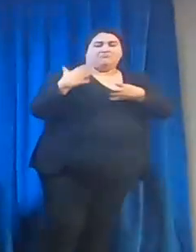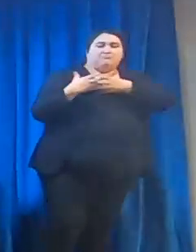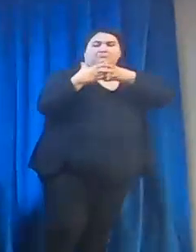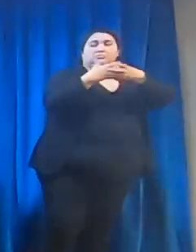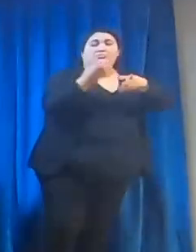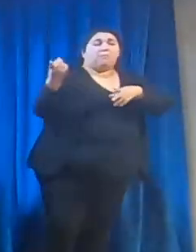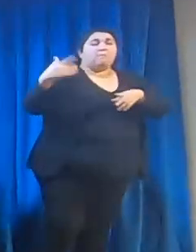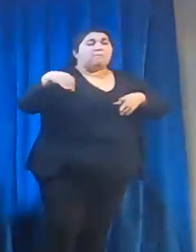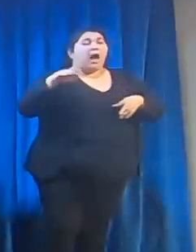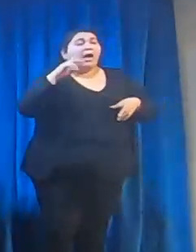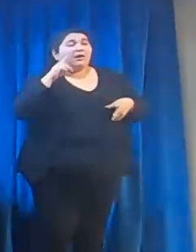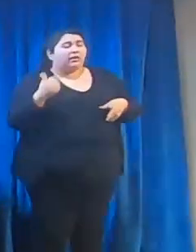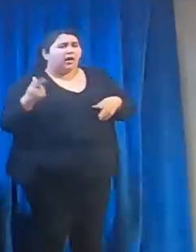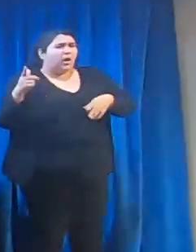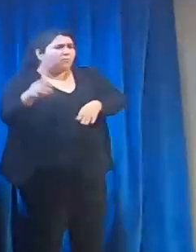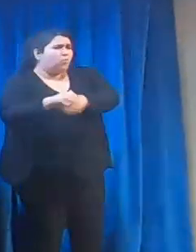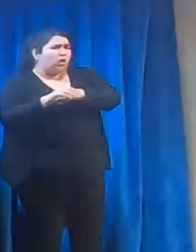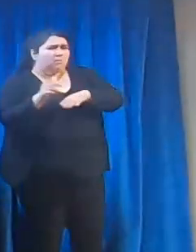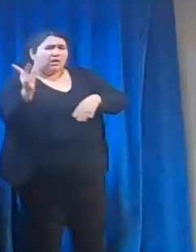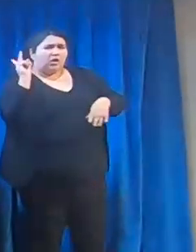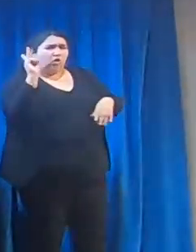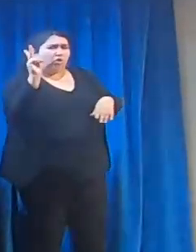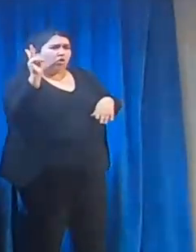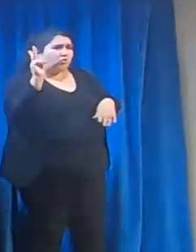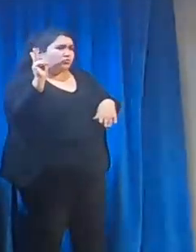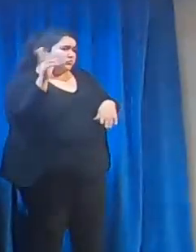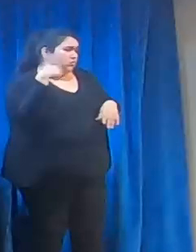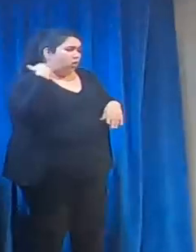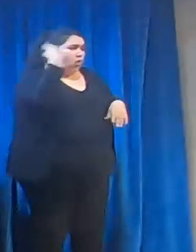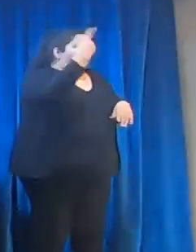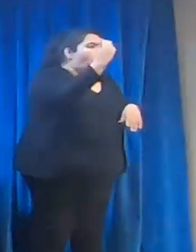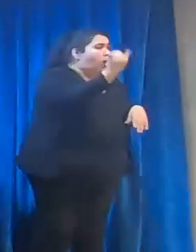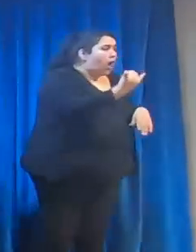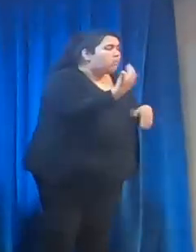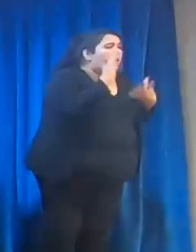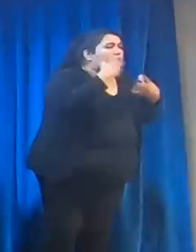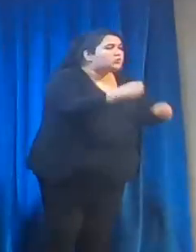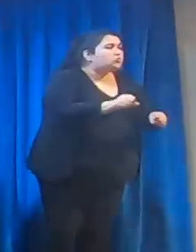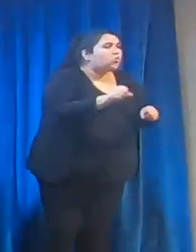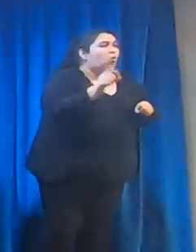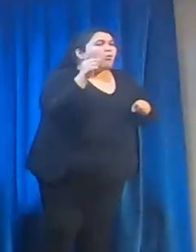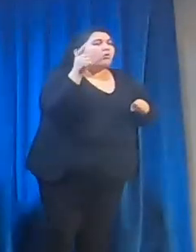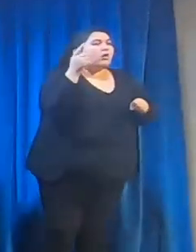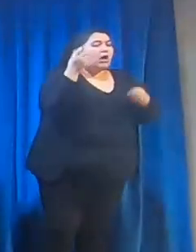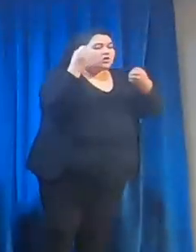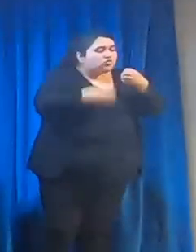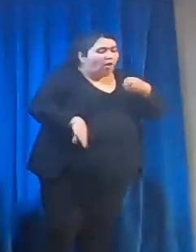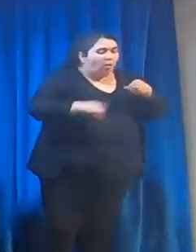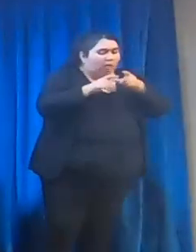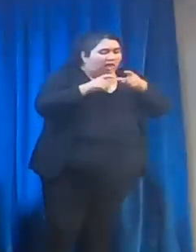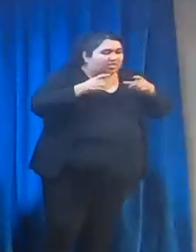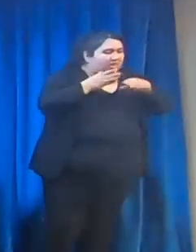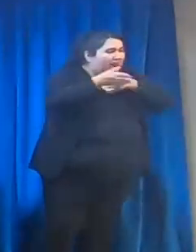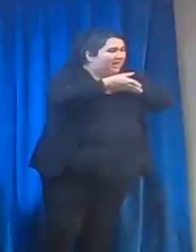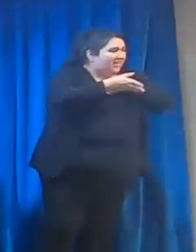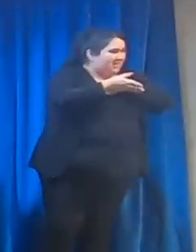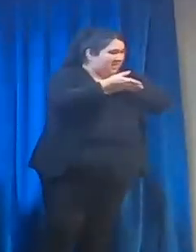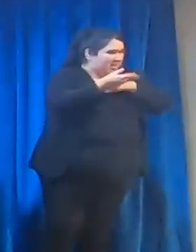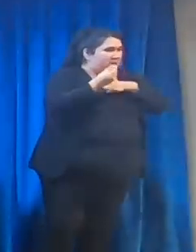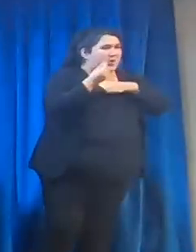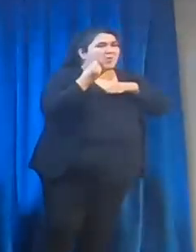que María, que es muy amiga de los dos, el jueves descubre que le sobra una entrada para Emilia.